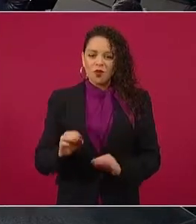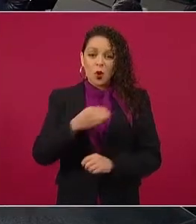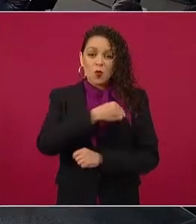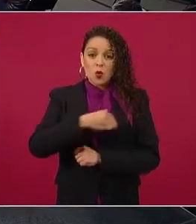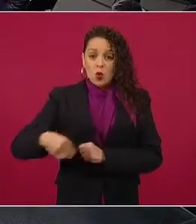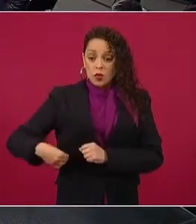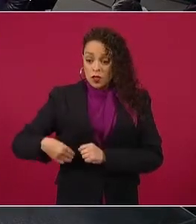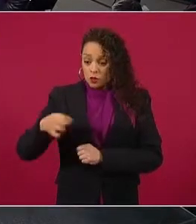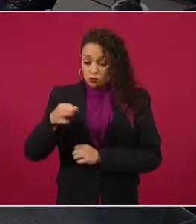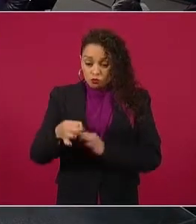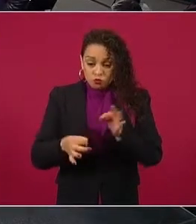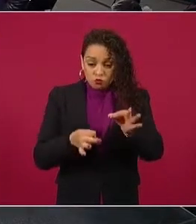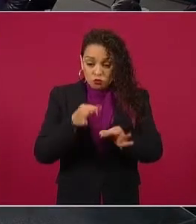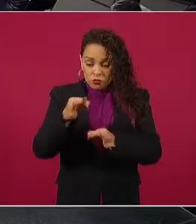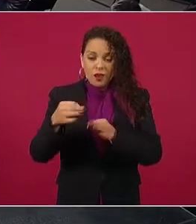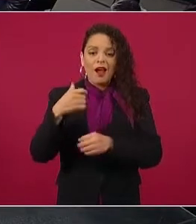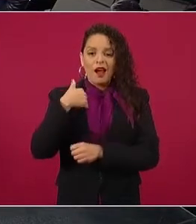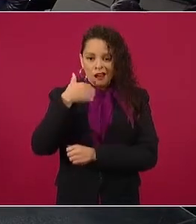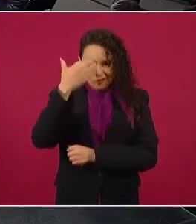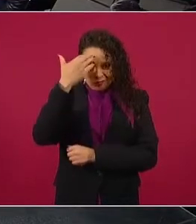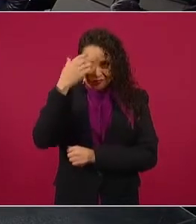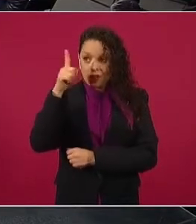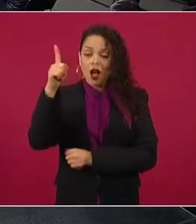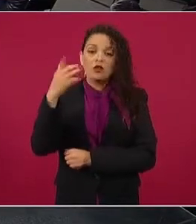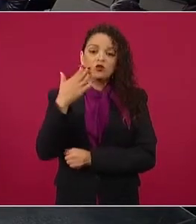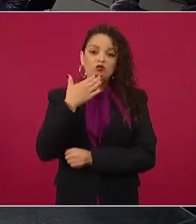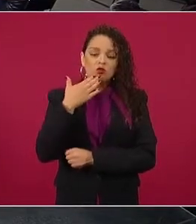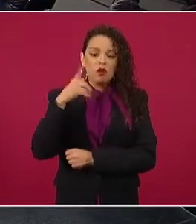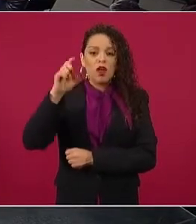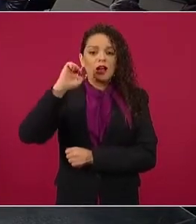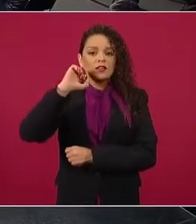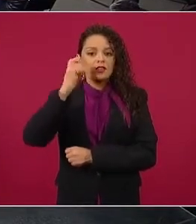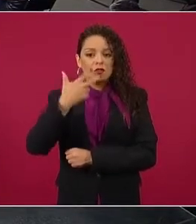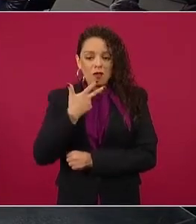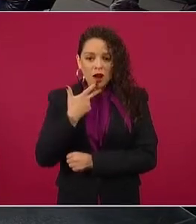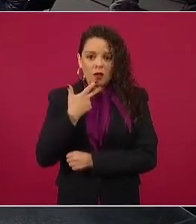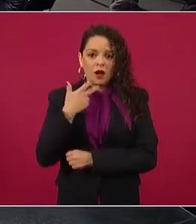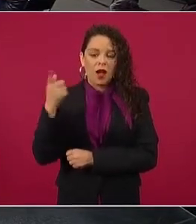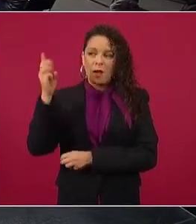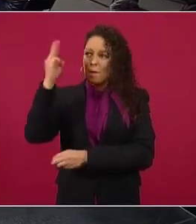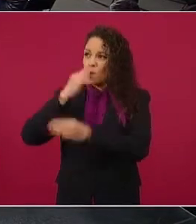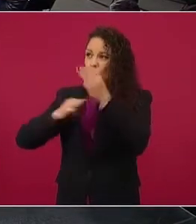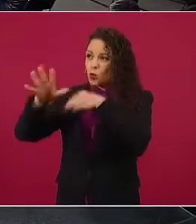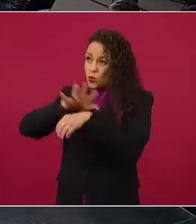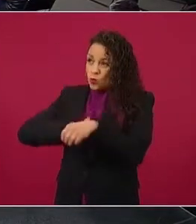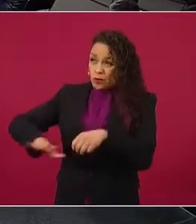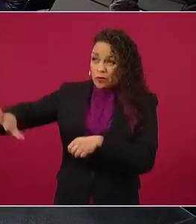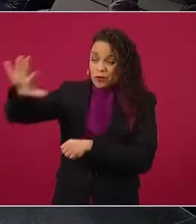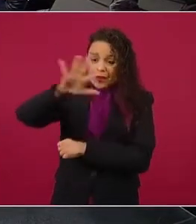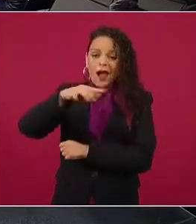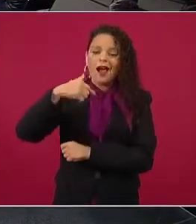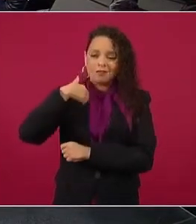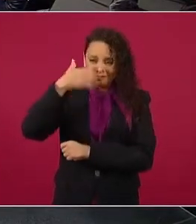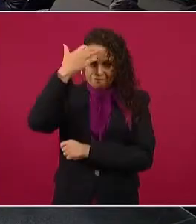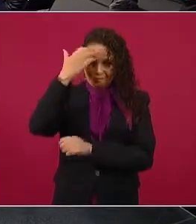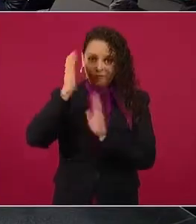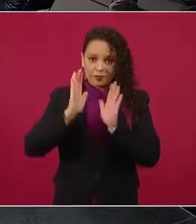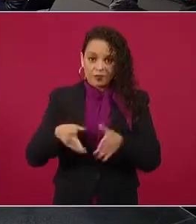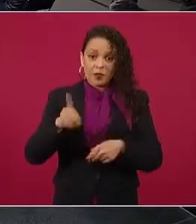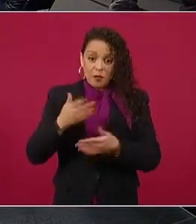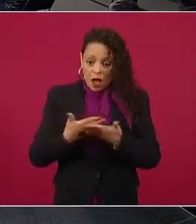de Sonora y todos los de Chihuahua, toda la sierra. Pero quiero ir